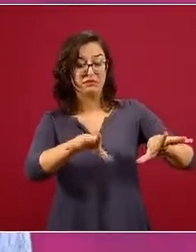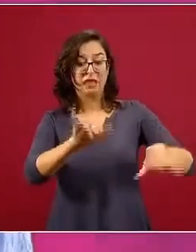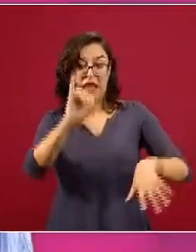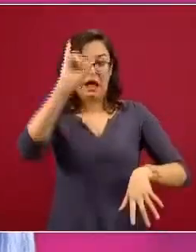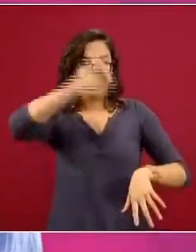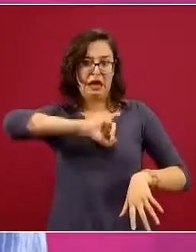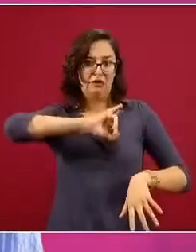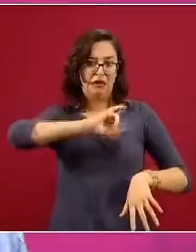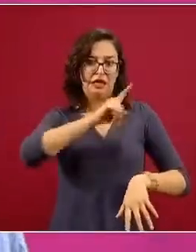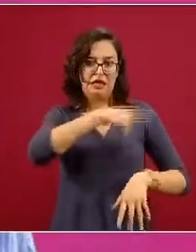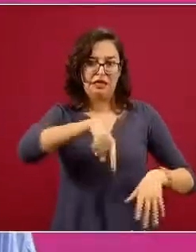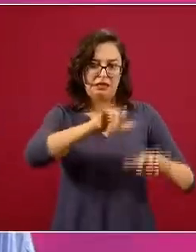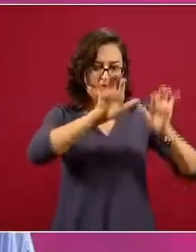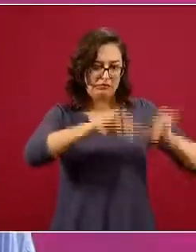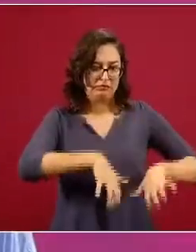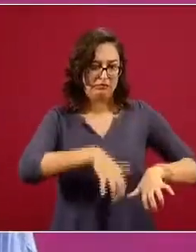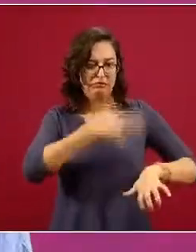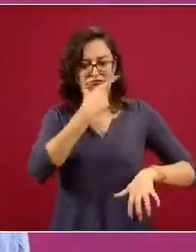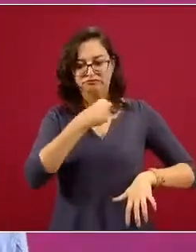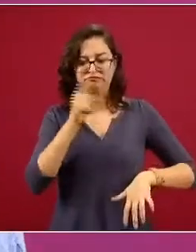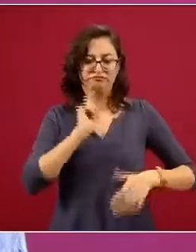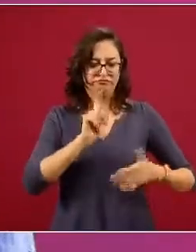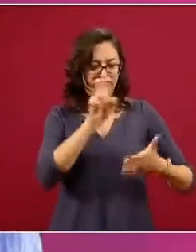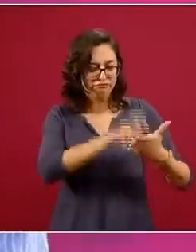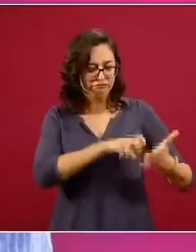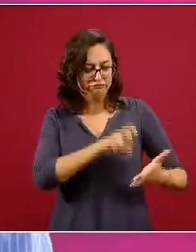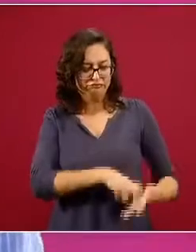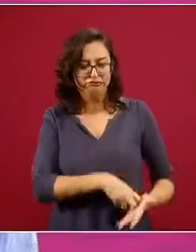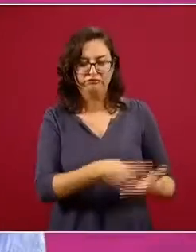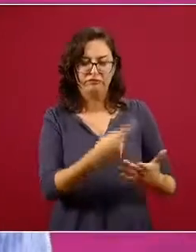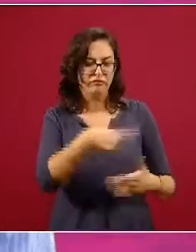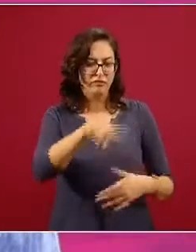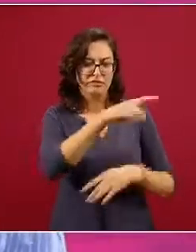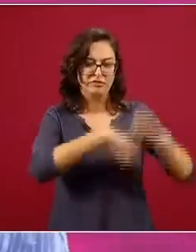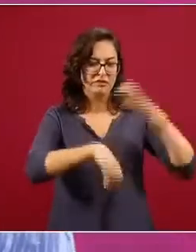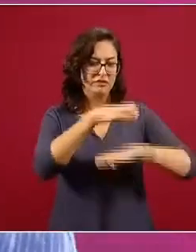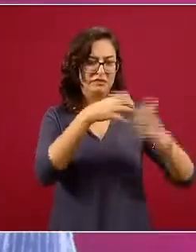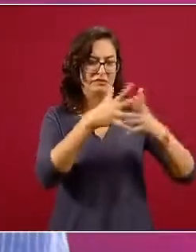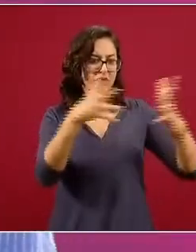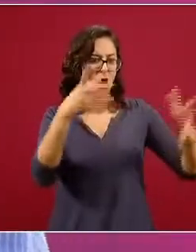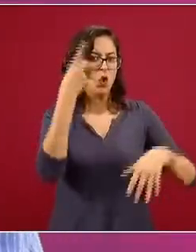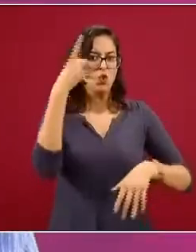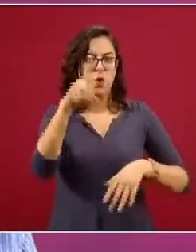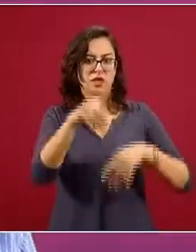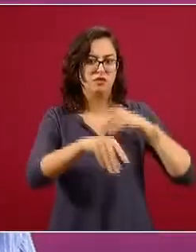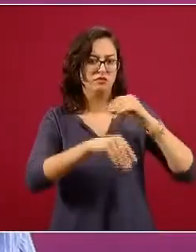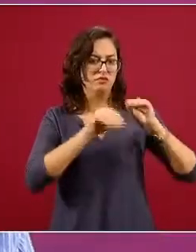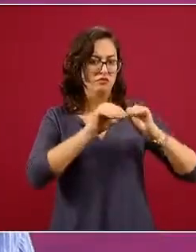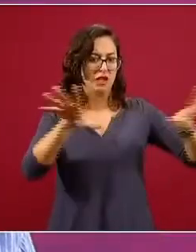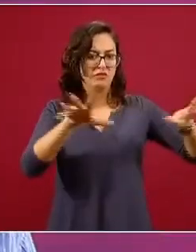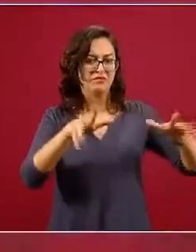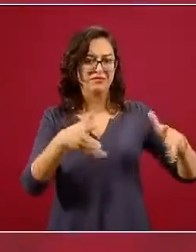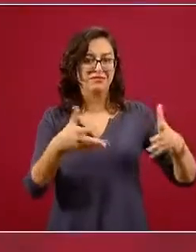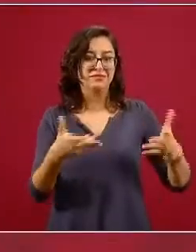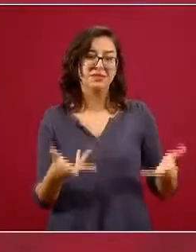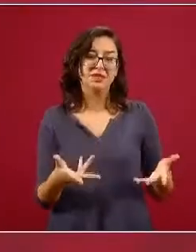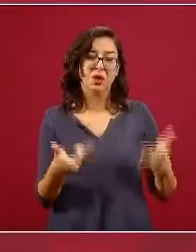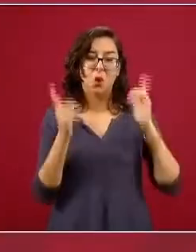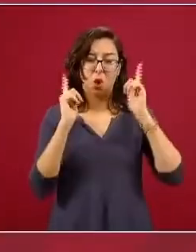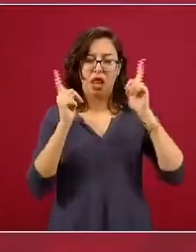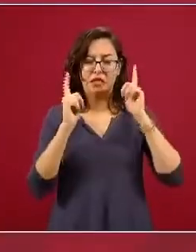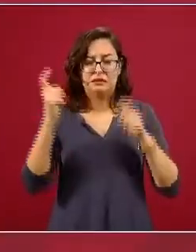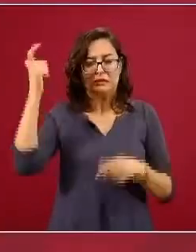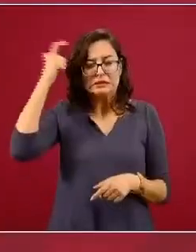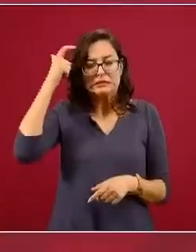son los editores y las editoras y son las corporaciones que son dueñas de los medios de información. ojalá piensen